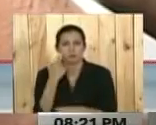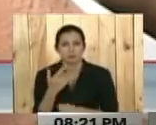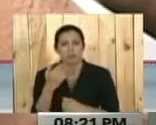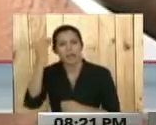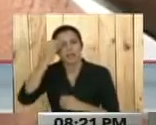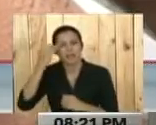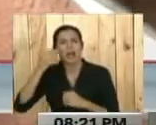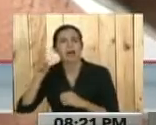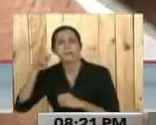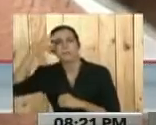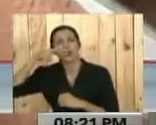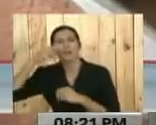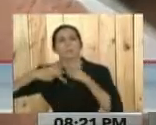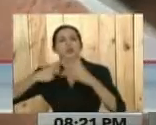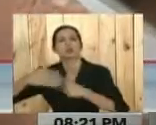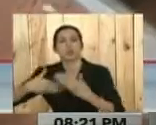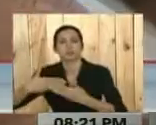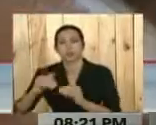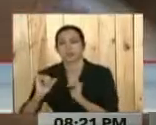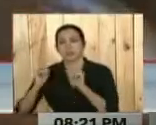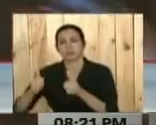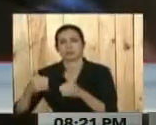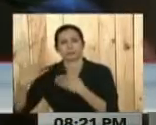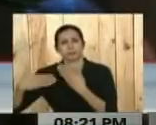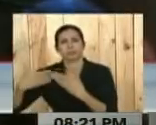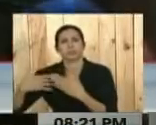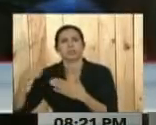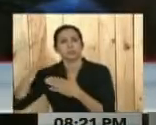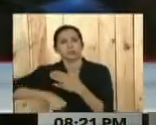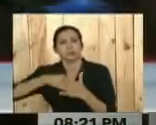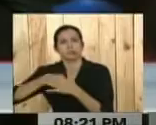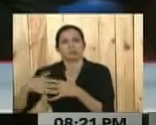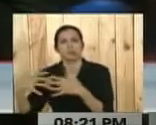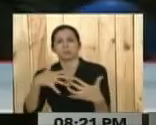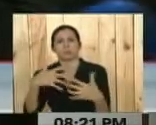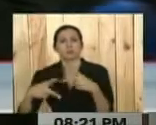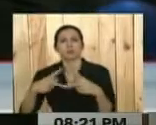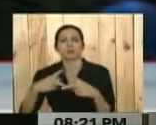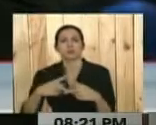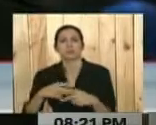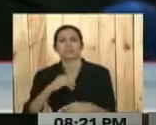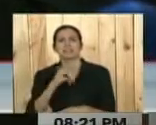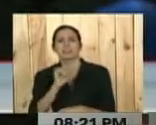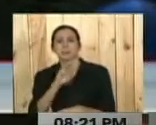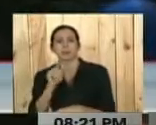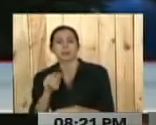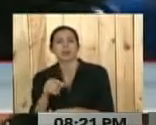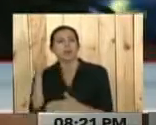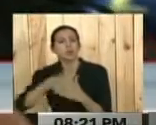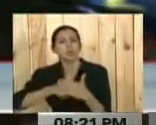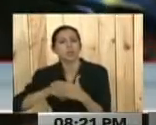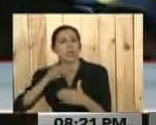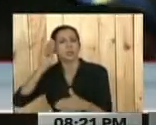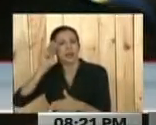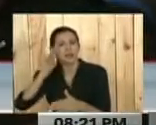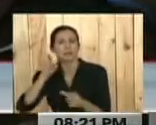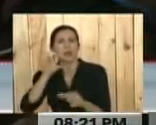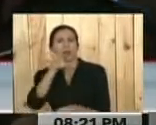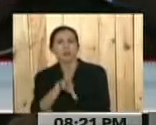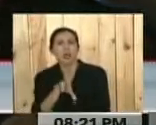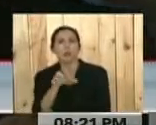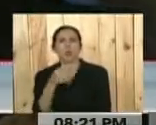vivido México desde el periodo zapatista, la lucha de los maestros en Oaxaca, aquí es bien todo el